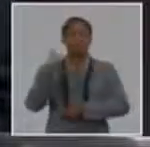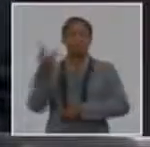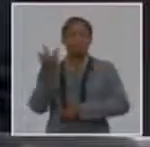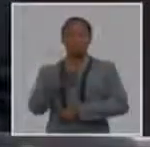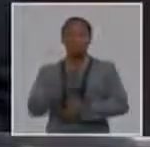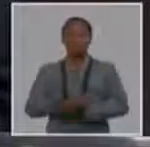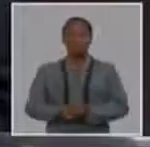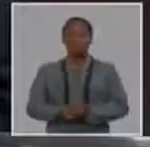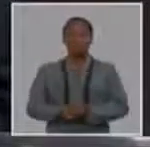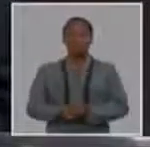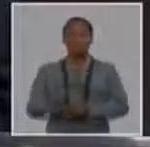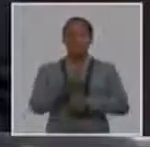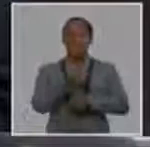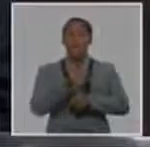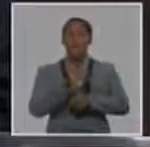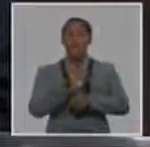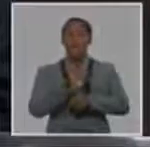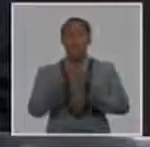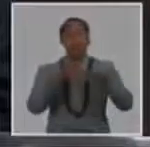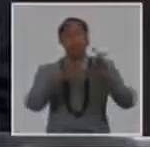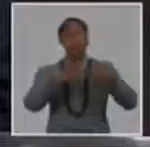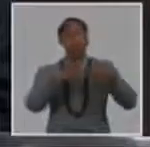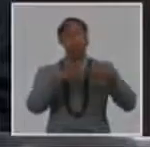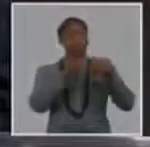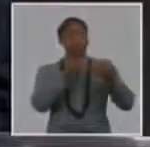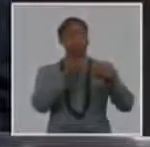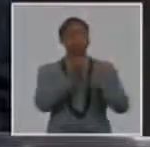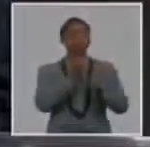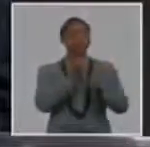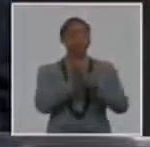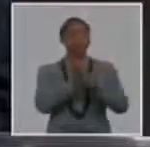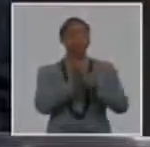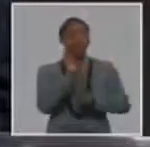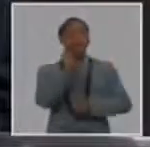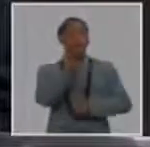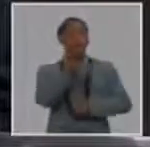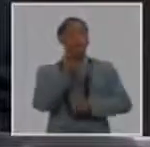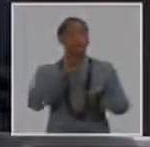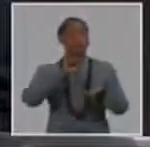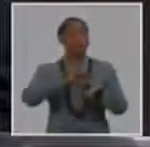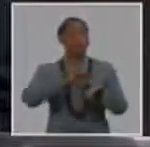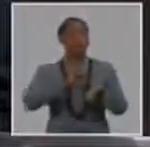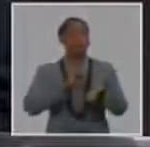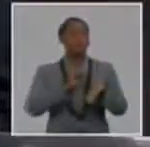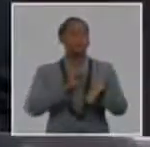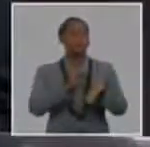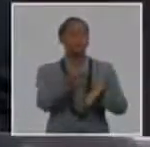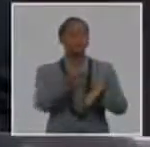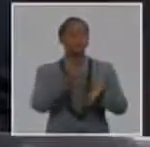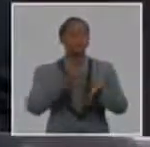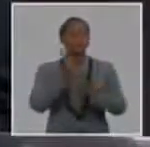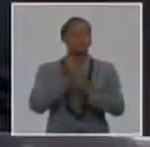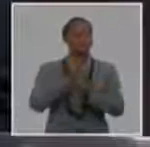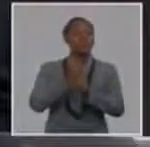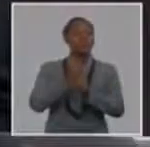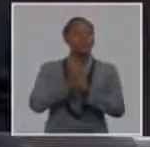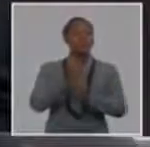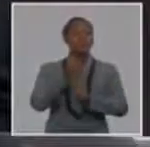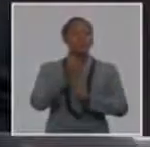de trabajadores que están directamente vinculados a la investigación. Es decir, el centro tiene